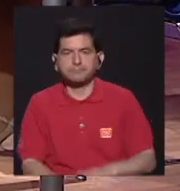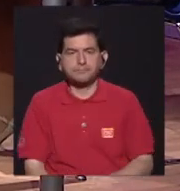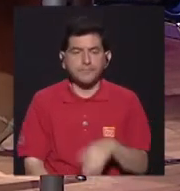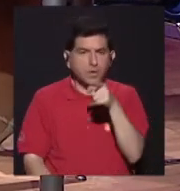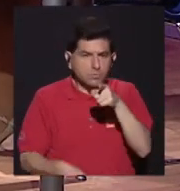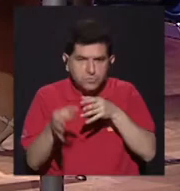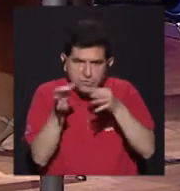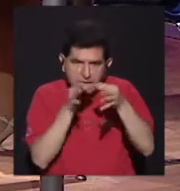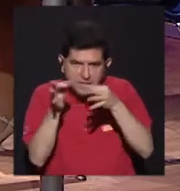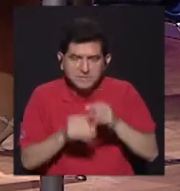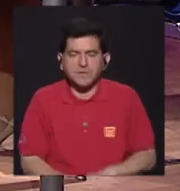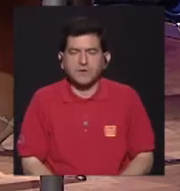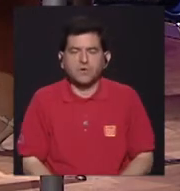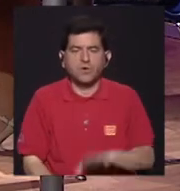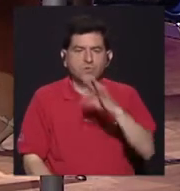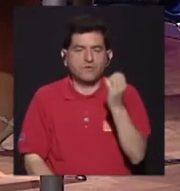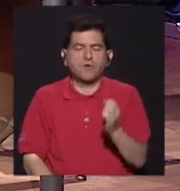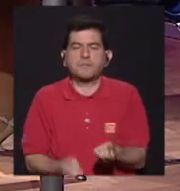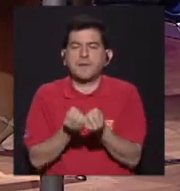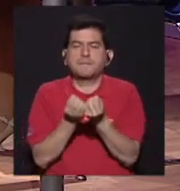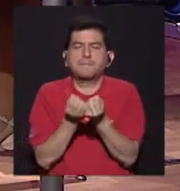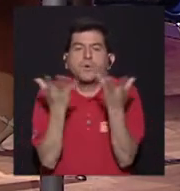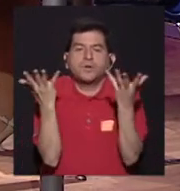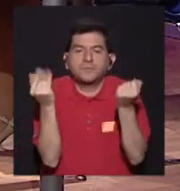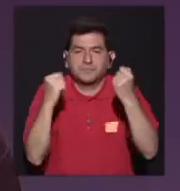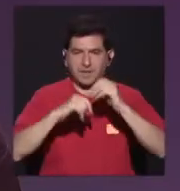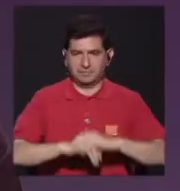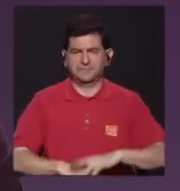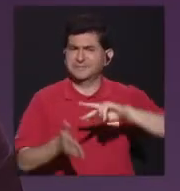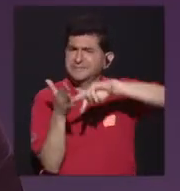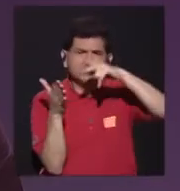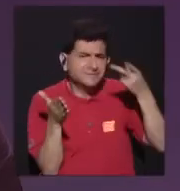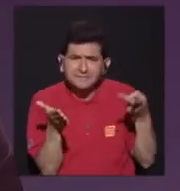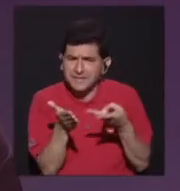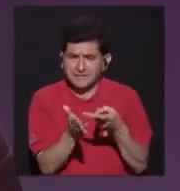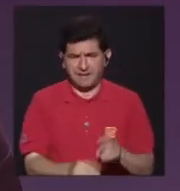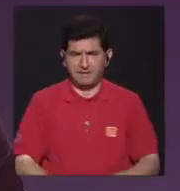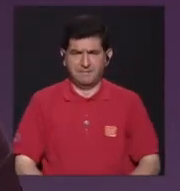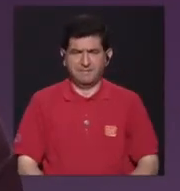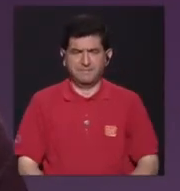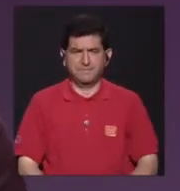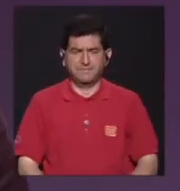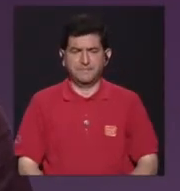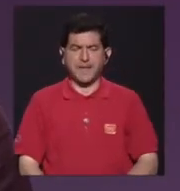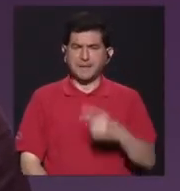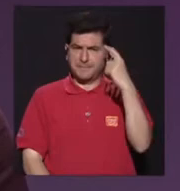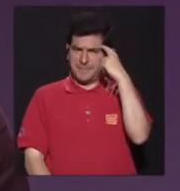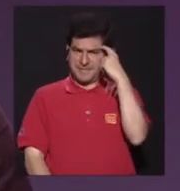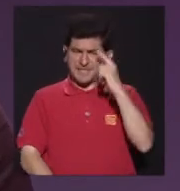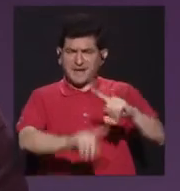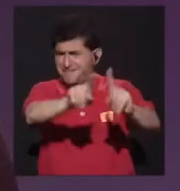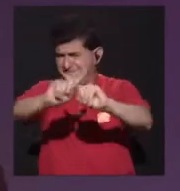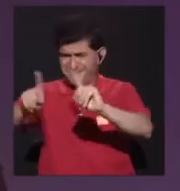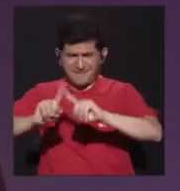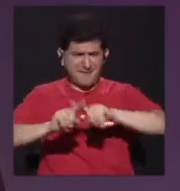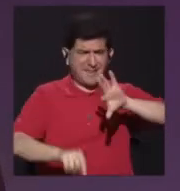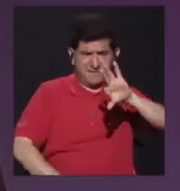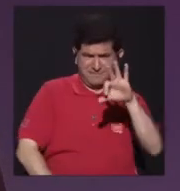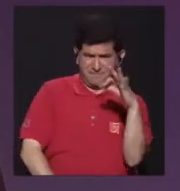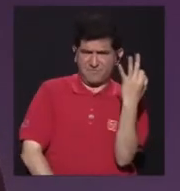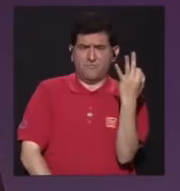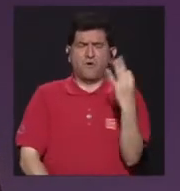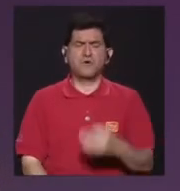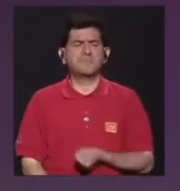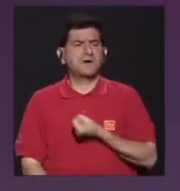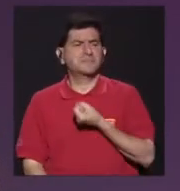vos lo decías, en manera plural, ¿verdad? Es decir, consideramos que son muchas formas